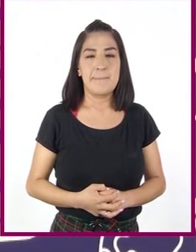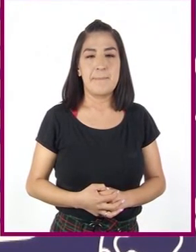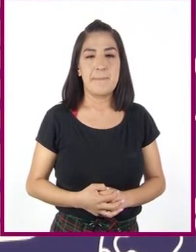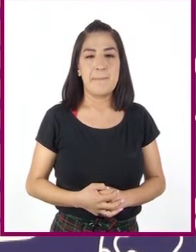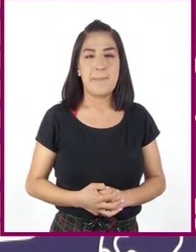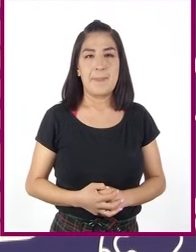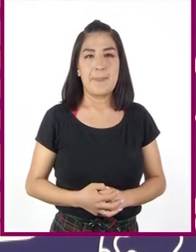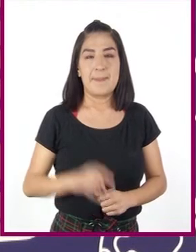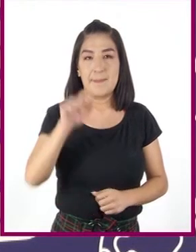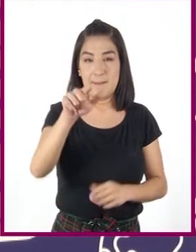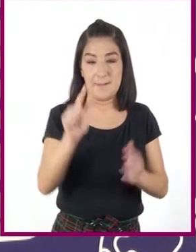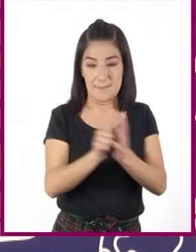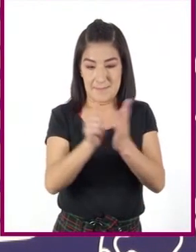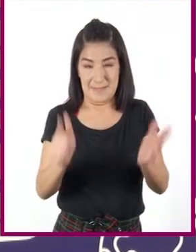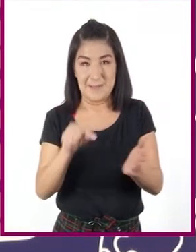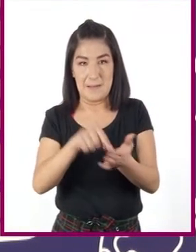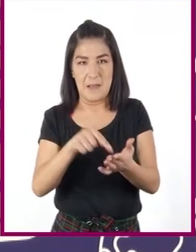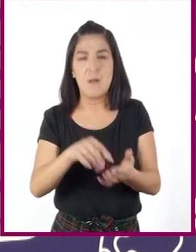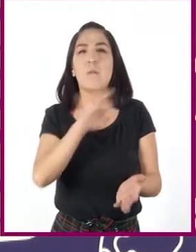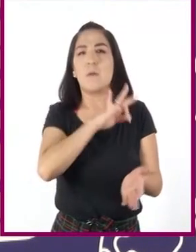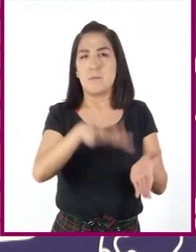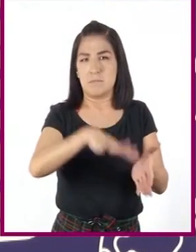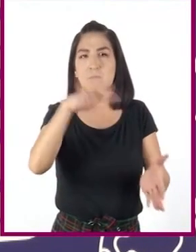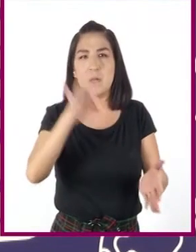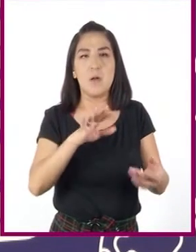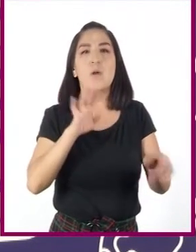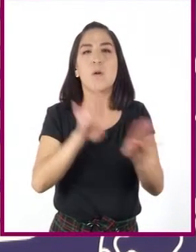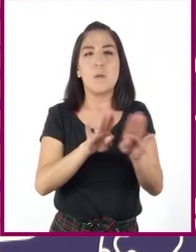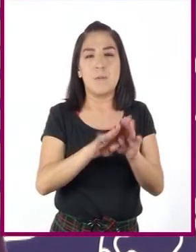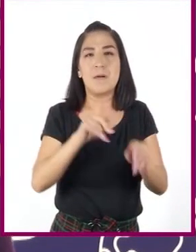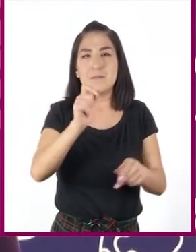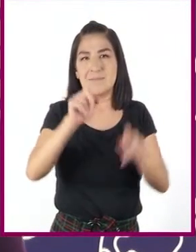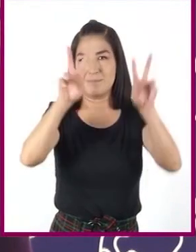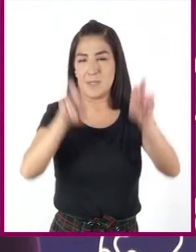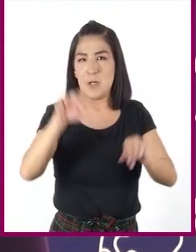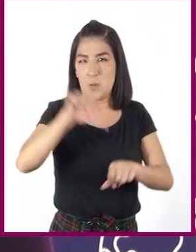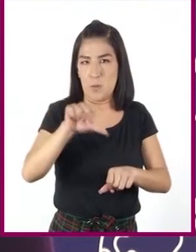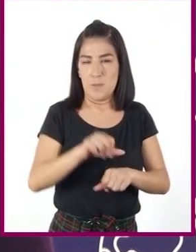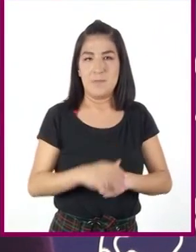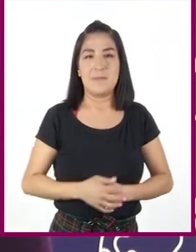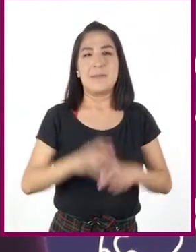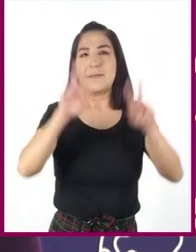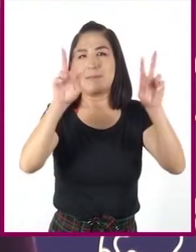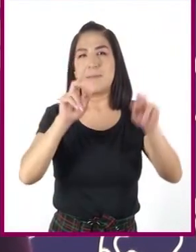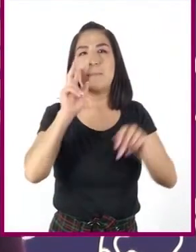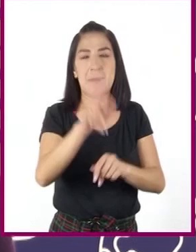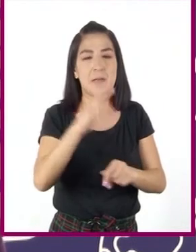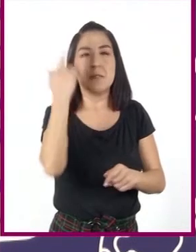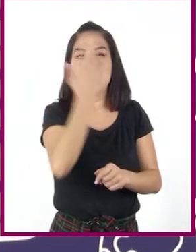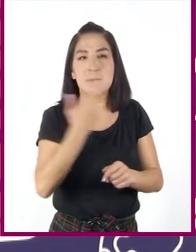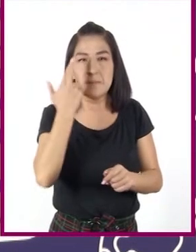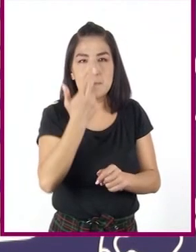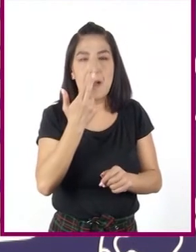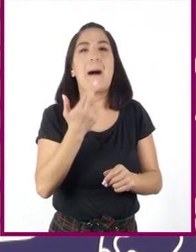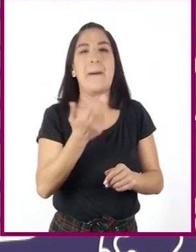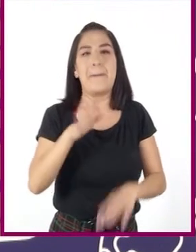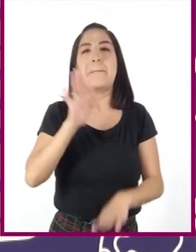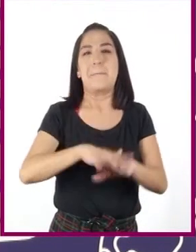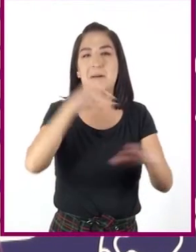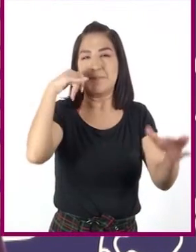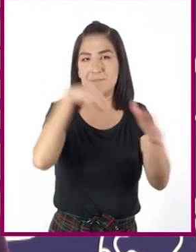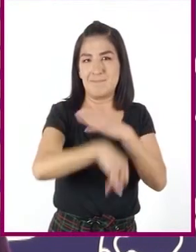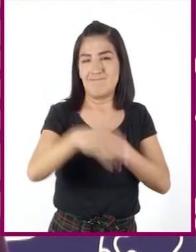En su libro de texto encontrarán la secuencia de este tema. Es importante que lo revisen para ampliar sus